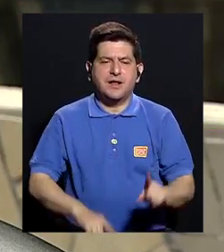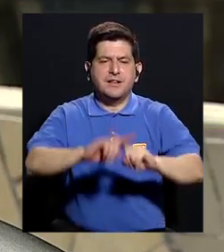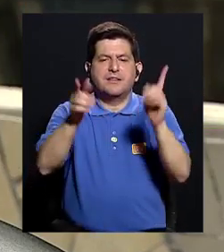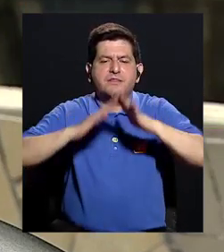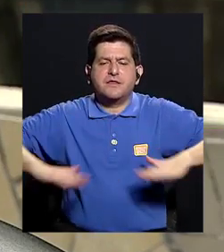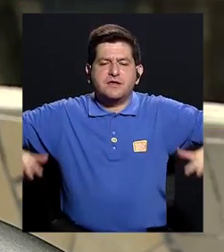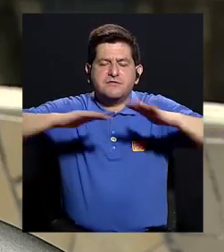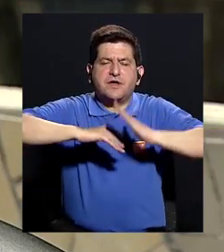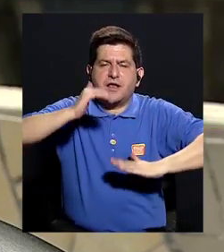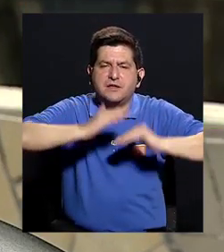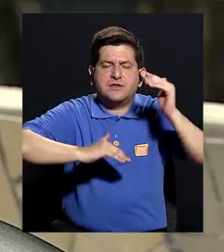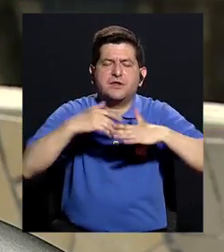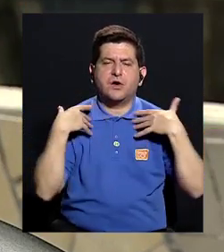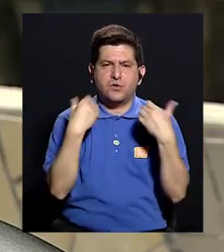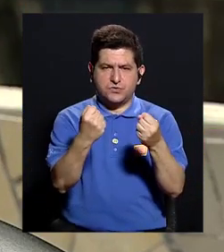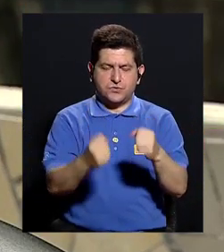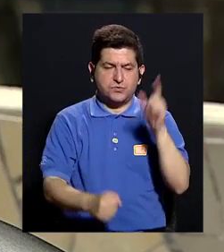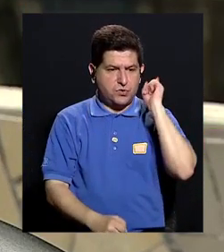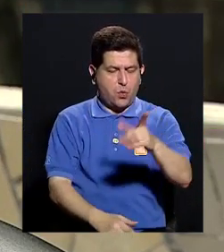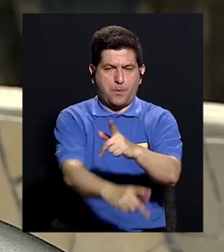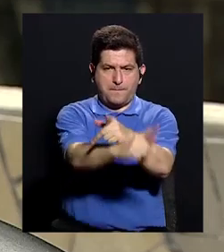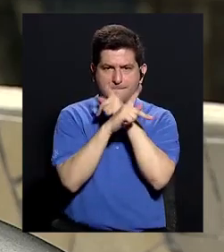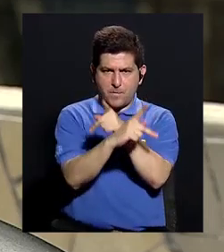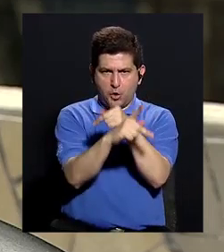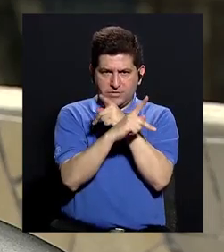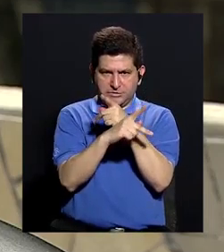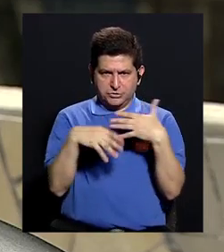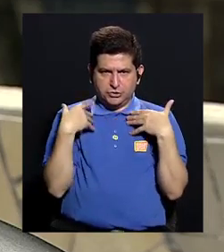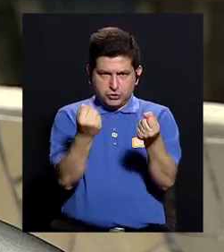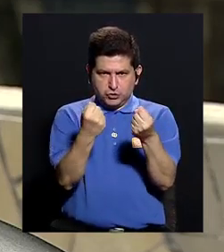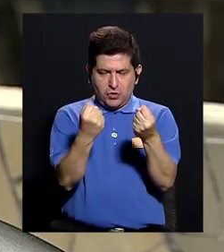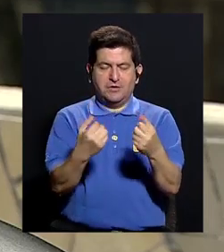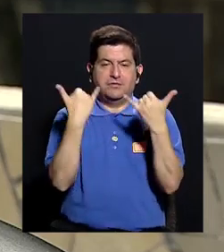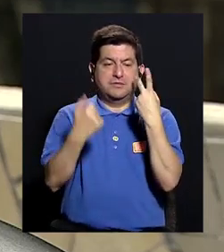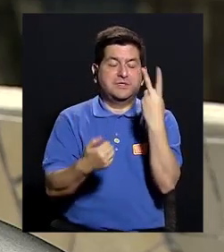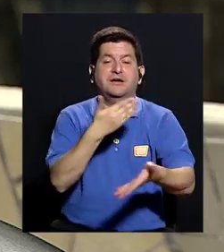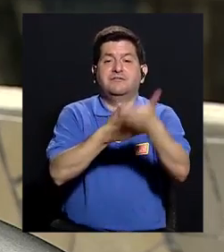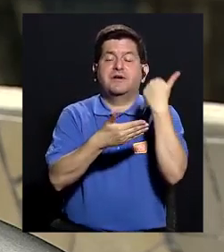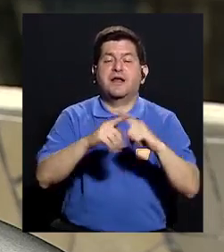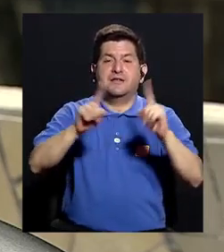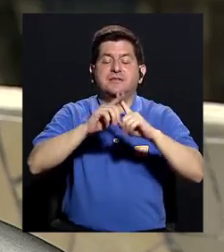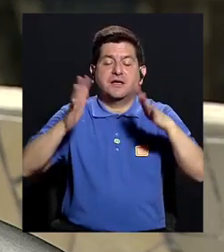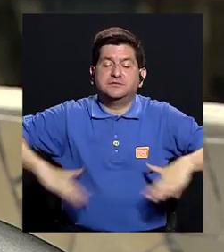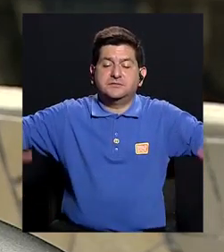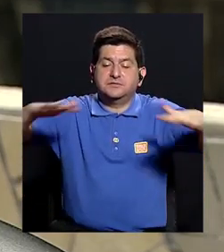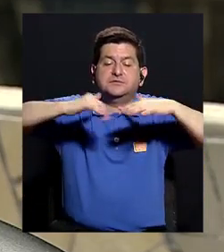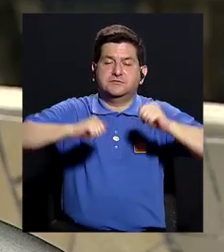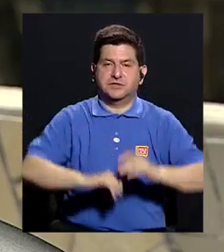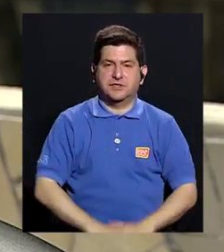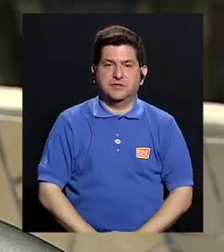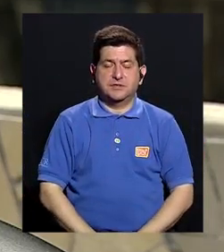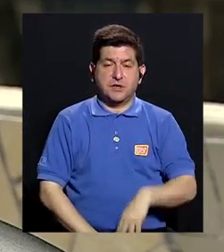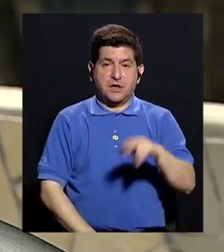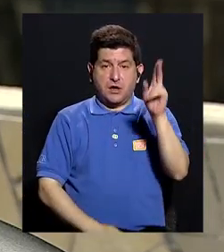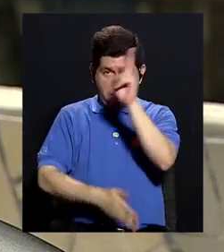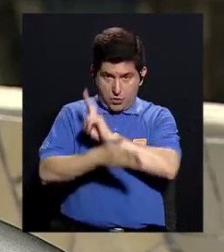hay espacios diferentes donde se construye la salud y tienen obligación de proteger la salud, que ya vimos en los diferentes espacios,